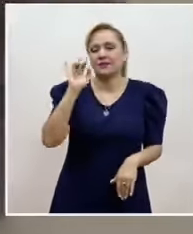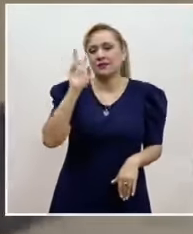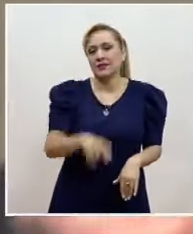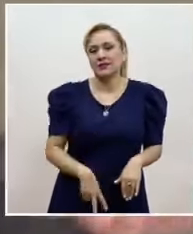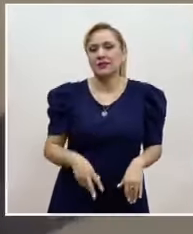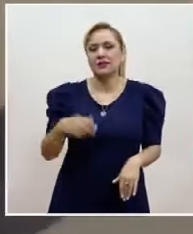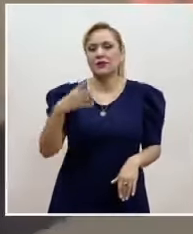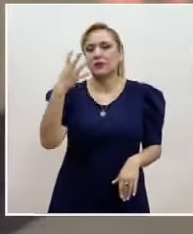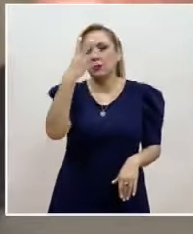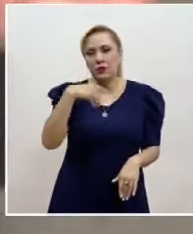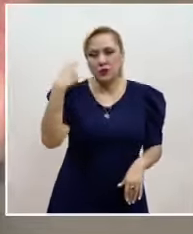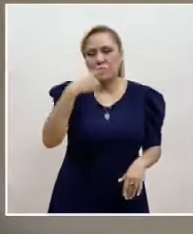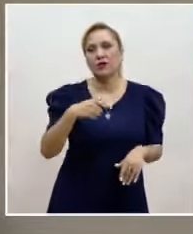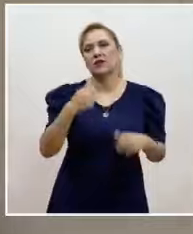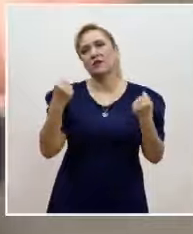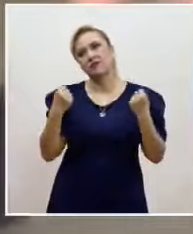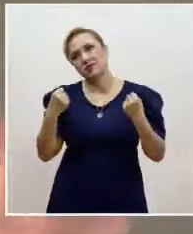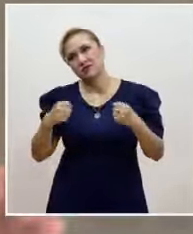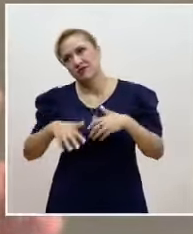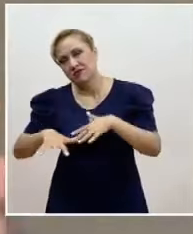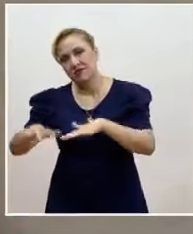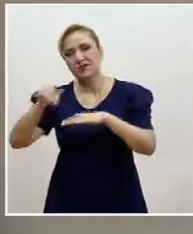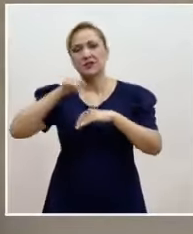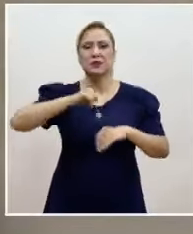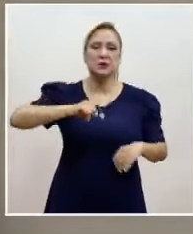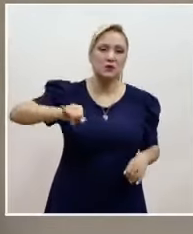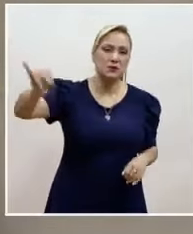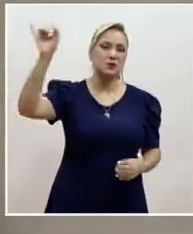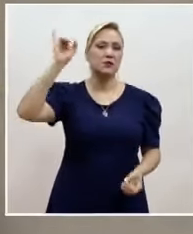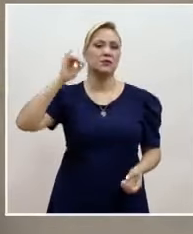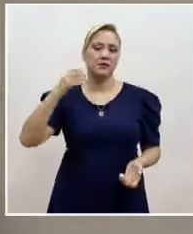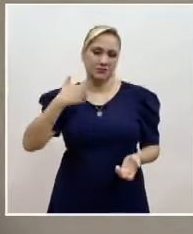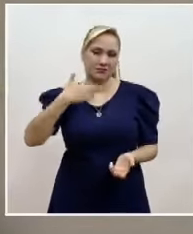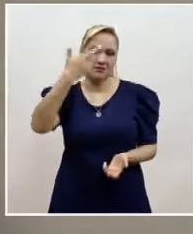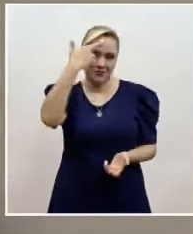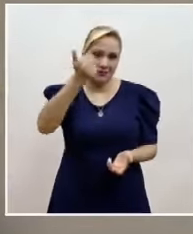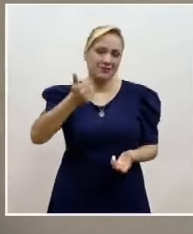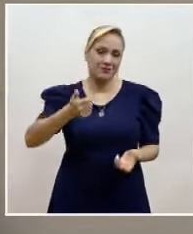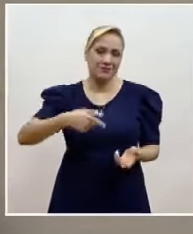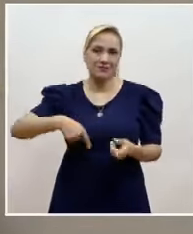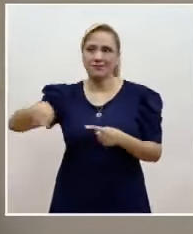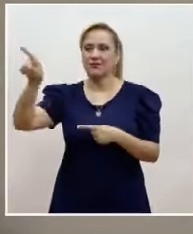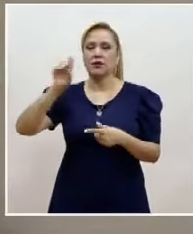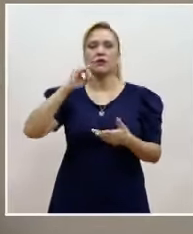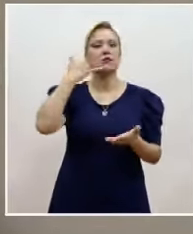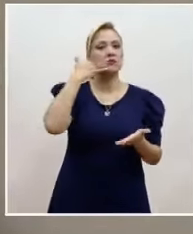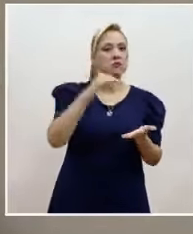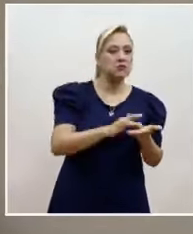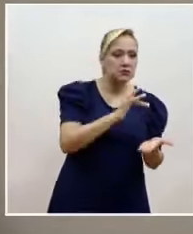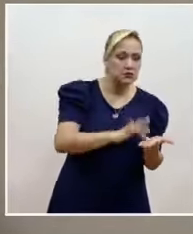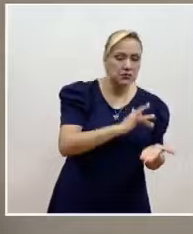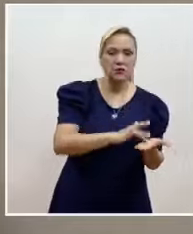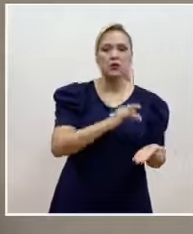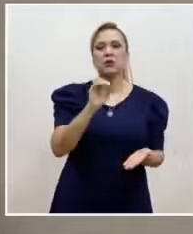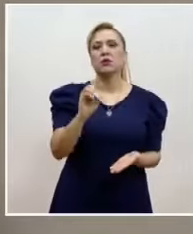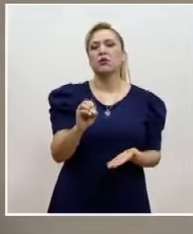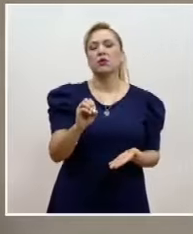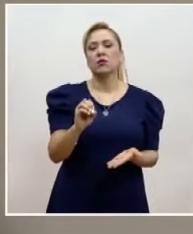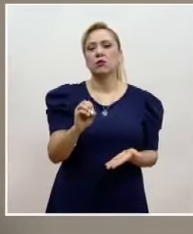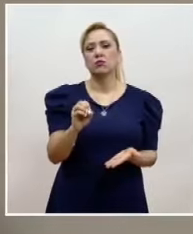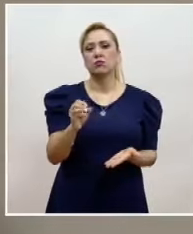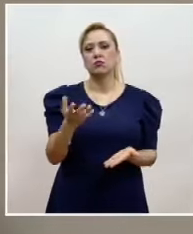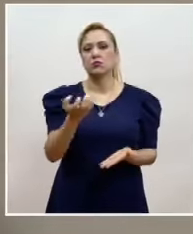moverme 4 horas en el tráfico o porque está muy lejos un juzgado a abrir mi celular o si no tengo, a ir